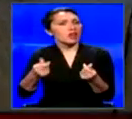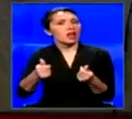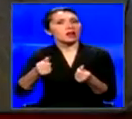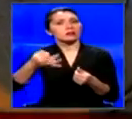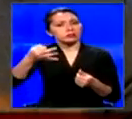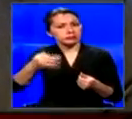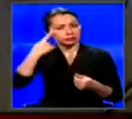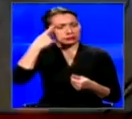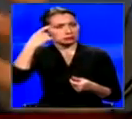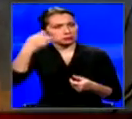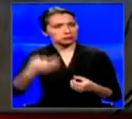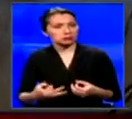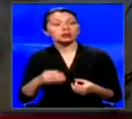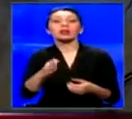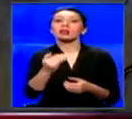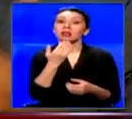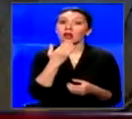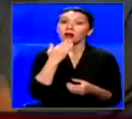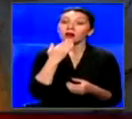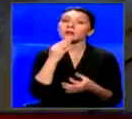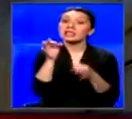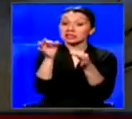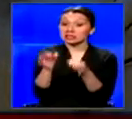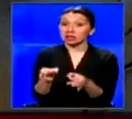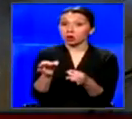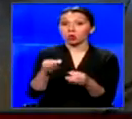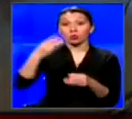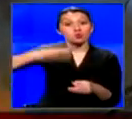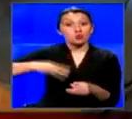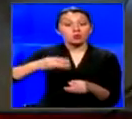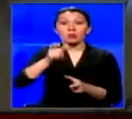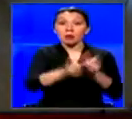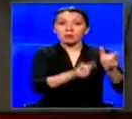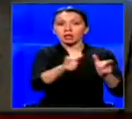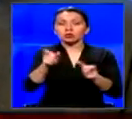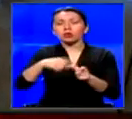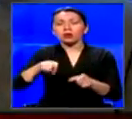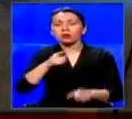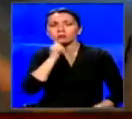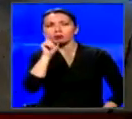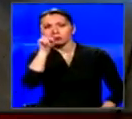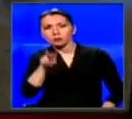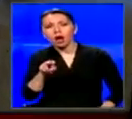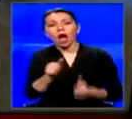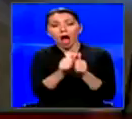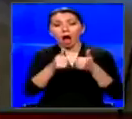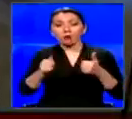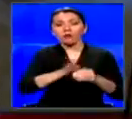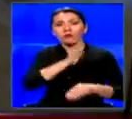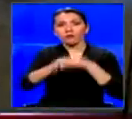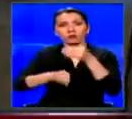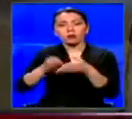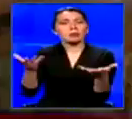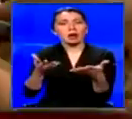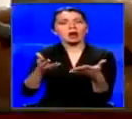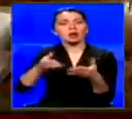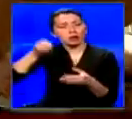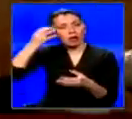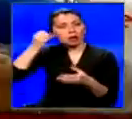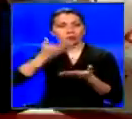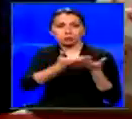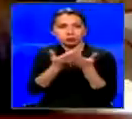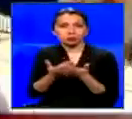pertinencia y que le aseguren a los municipios y a la ciudadanía que efectivamente sus autoridades están asistiendo a pasantías.